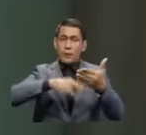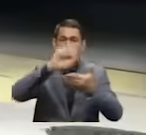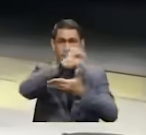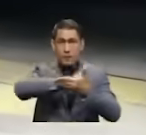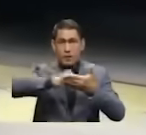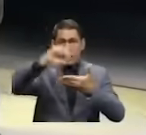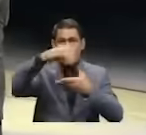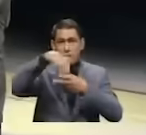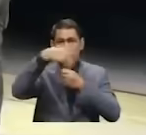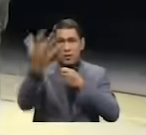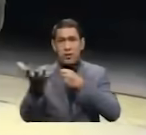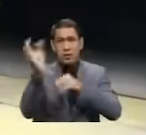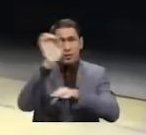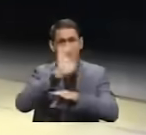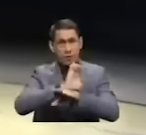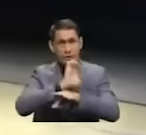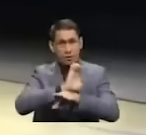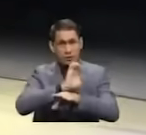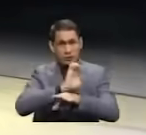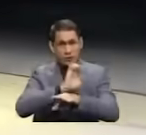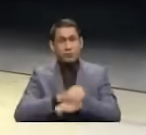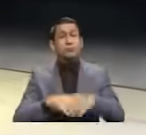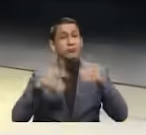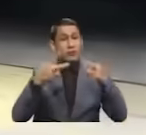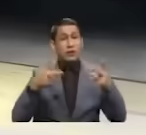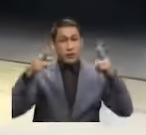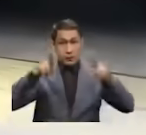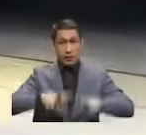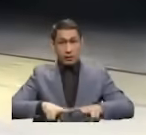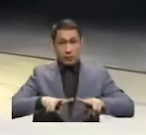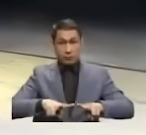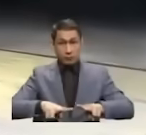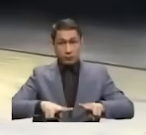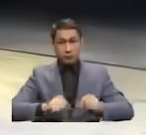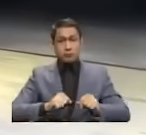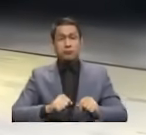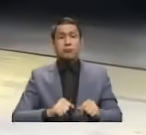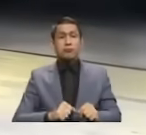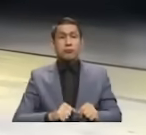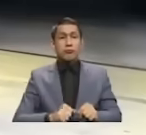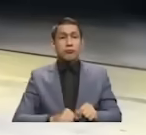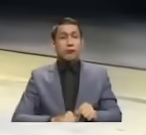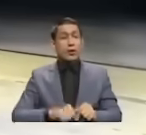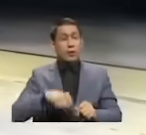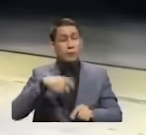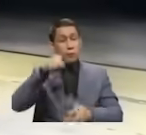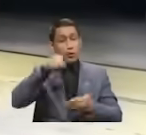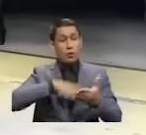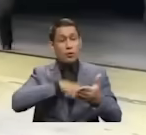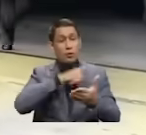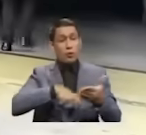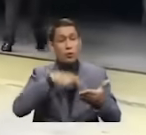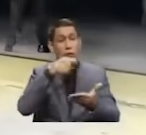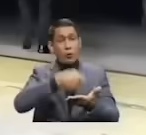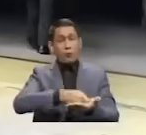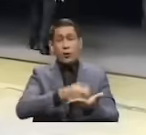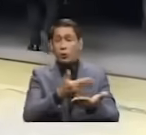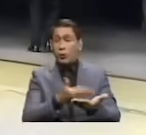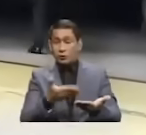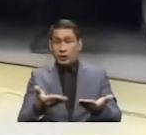periódica ante la autoridad competente. Además, dictó prohibición de enajenar bienes y la retención de cuentas que